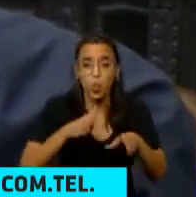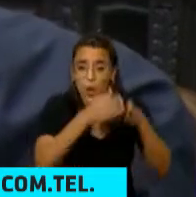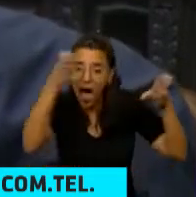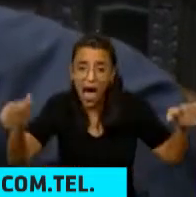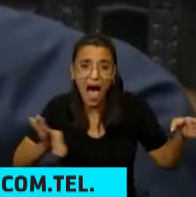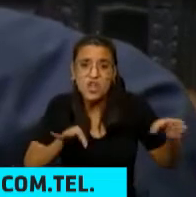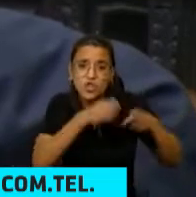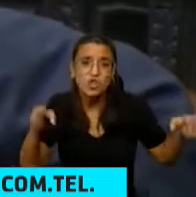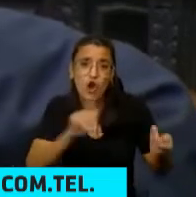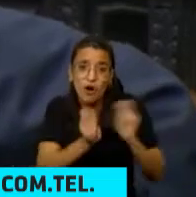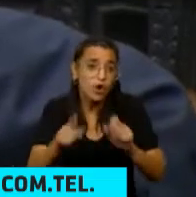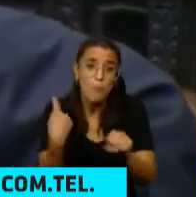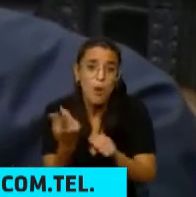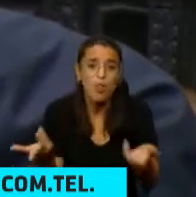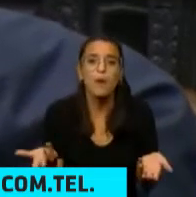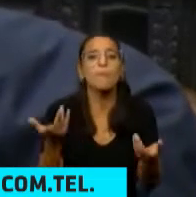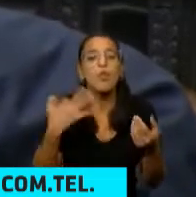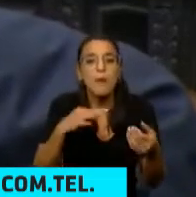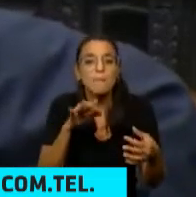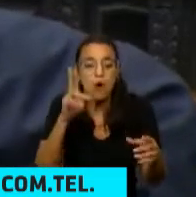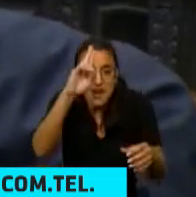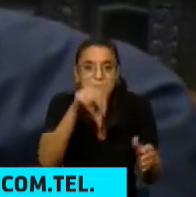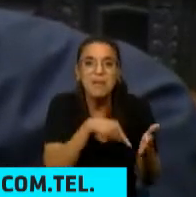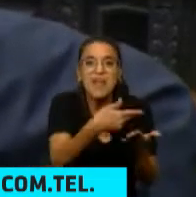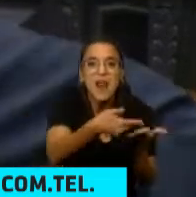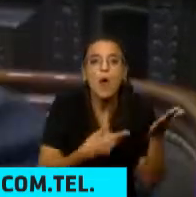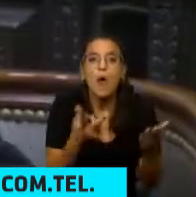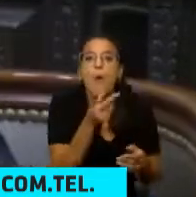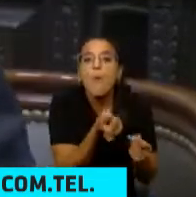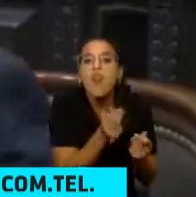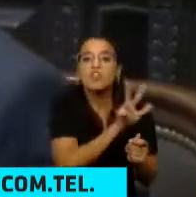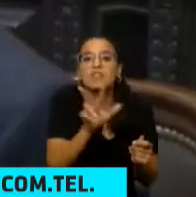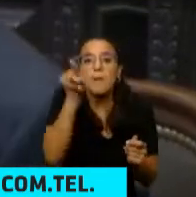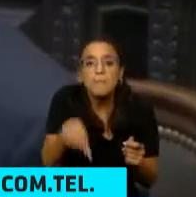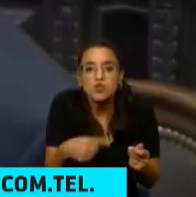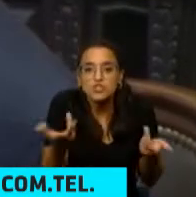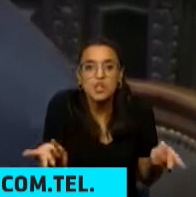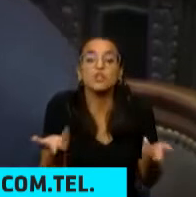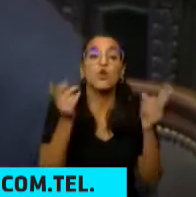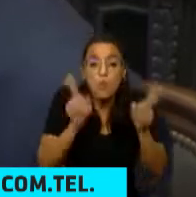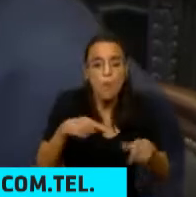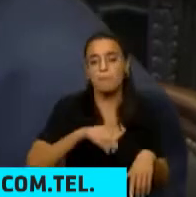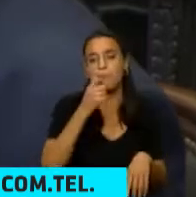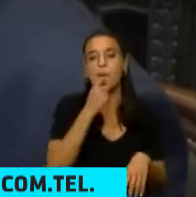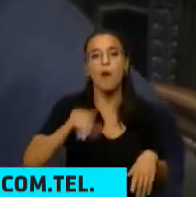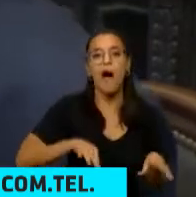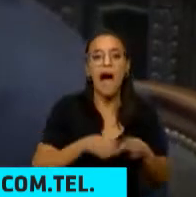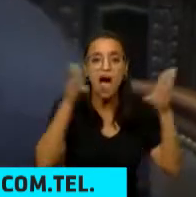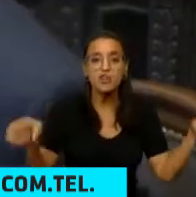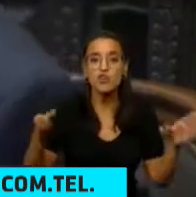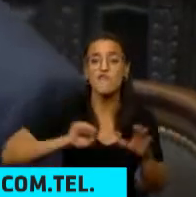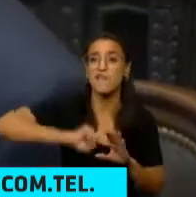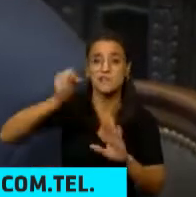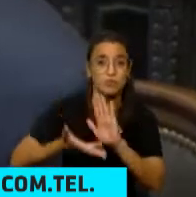ahí, hoy en América Latina hay solamente dos países, Uruguay y Argentina. Por eso es muy